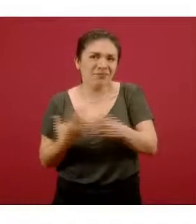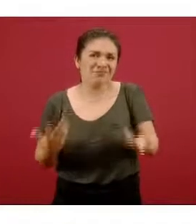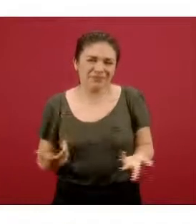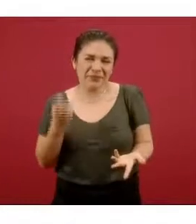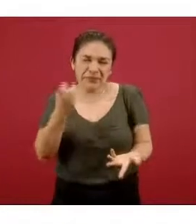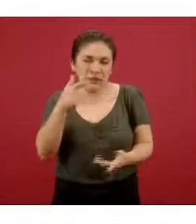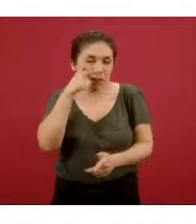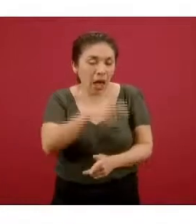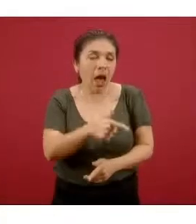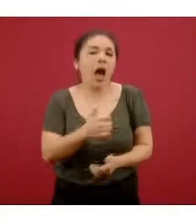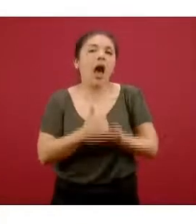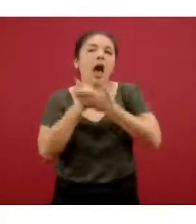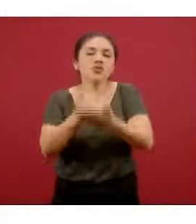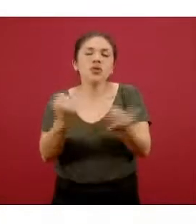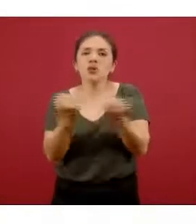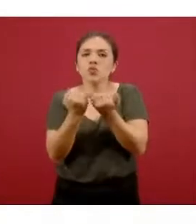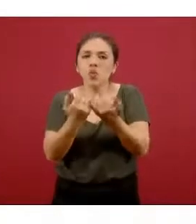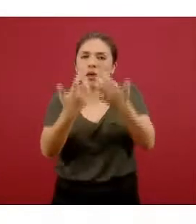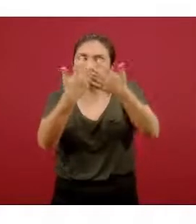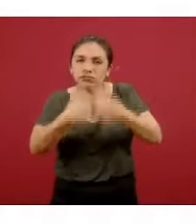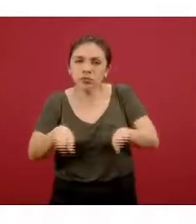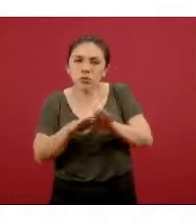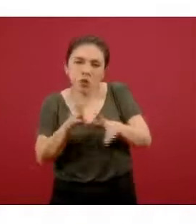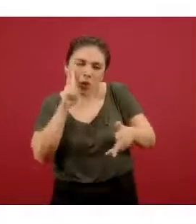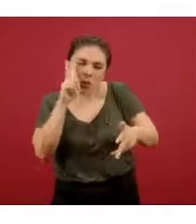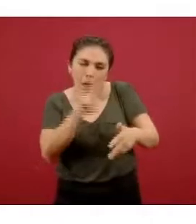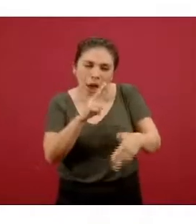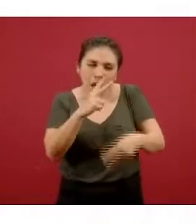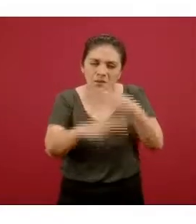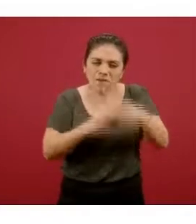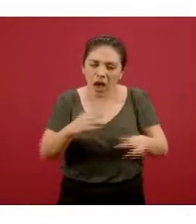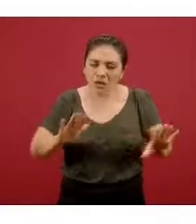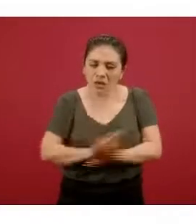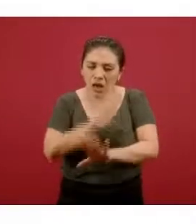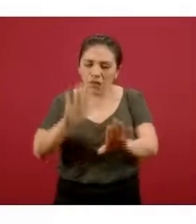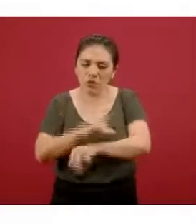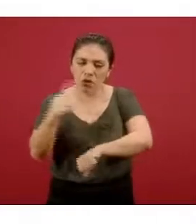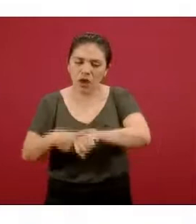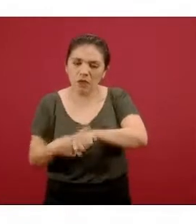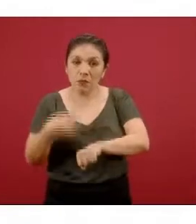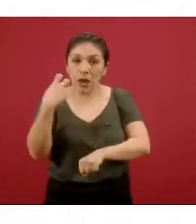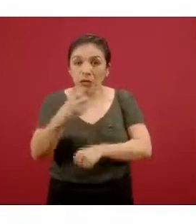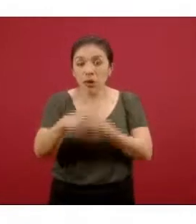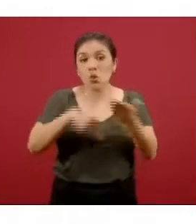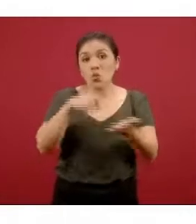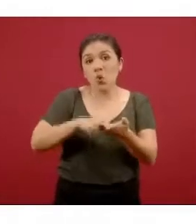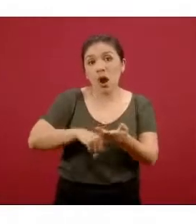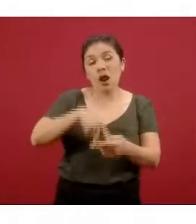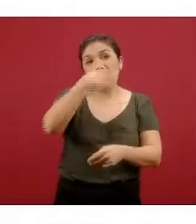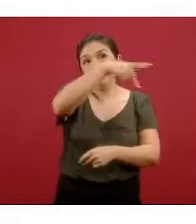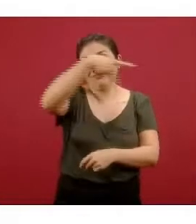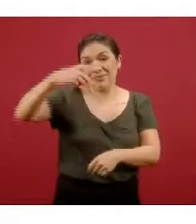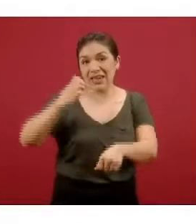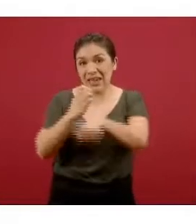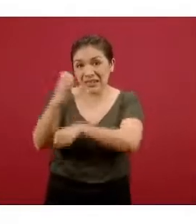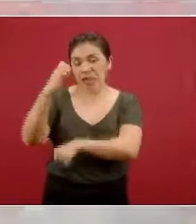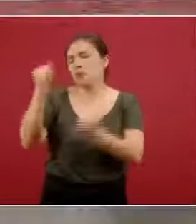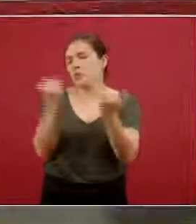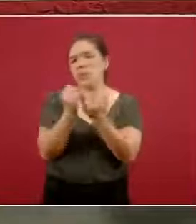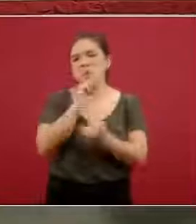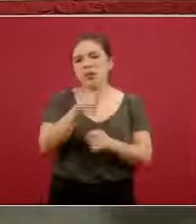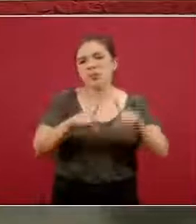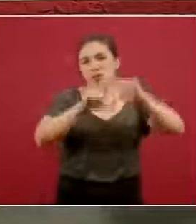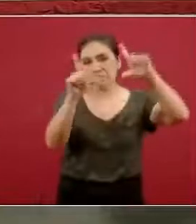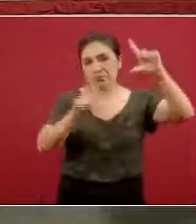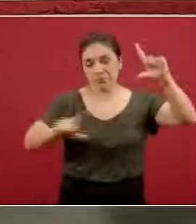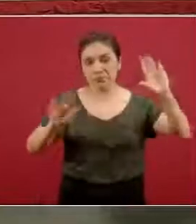ayuda también a ver cómo va la evolución de la epidemia tanto en lo local como a nivel nacional.